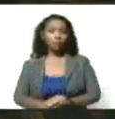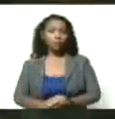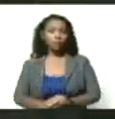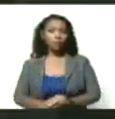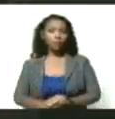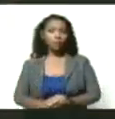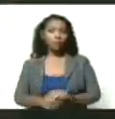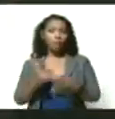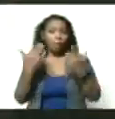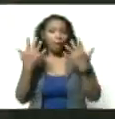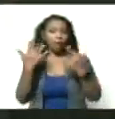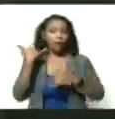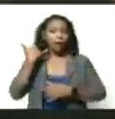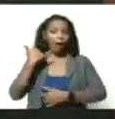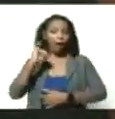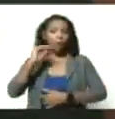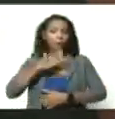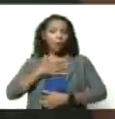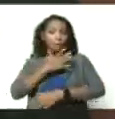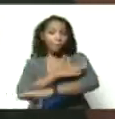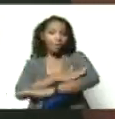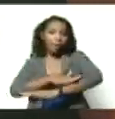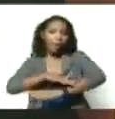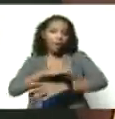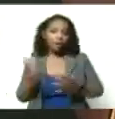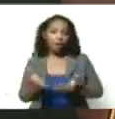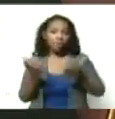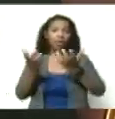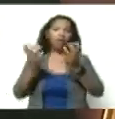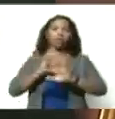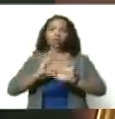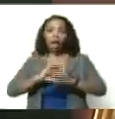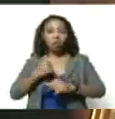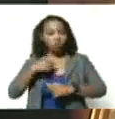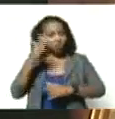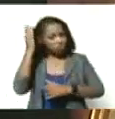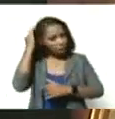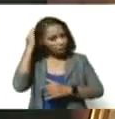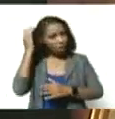la mano que tiene mi piel encendida, ya lo sé,